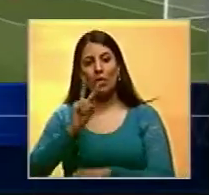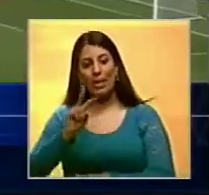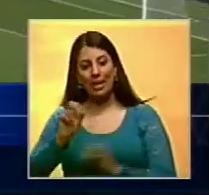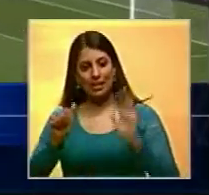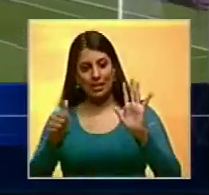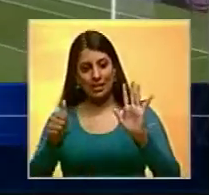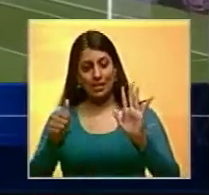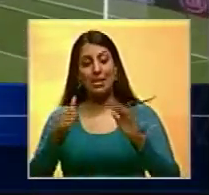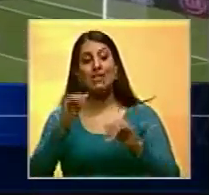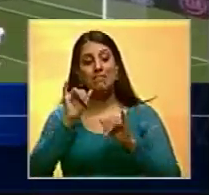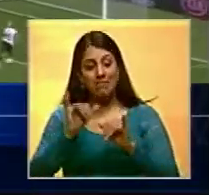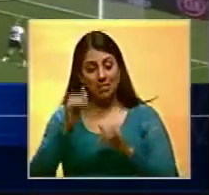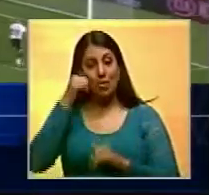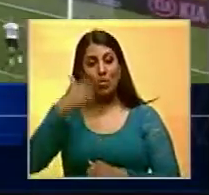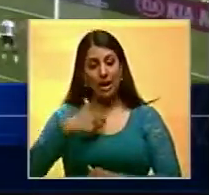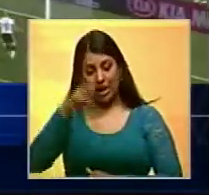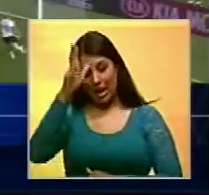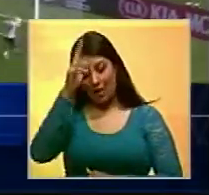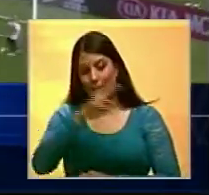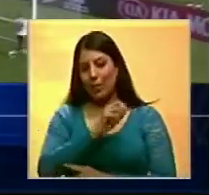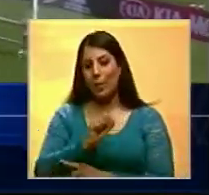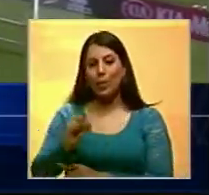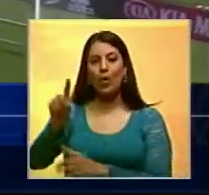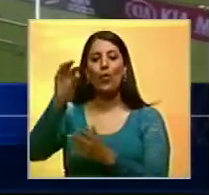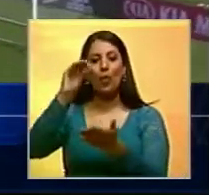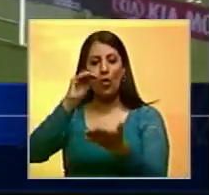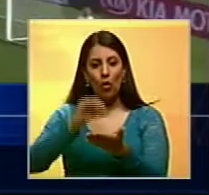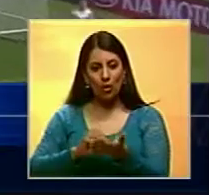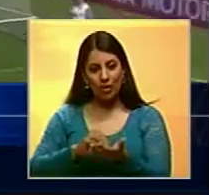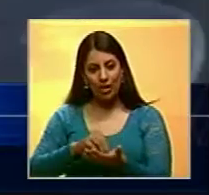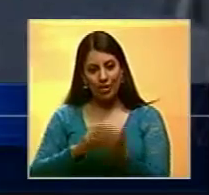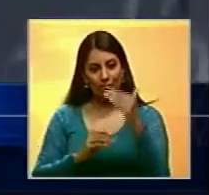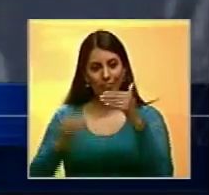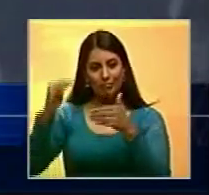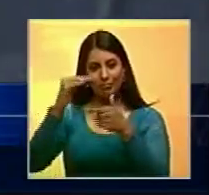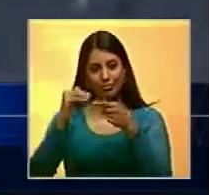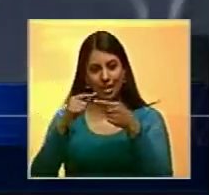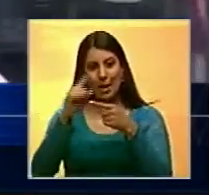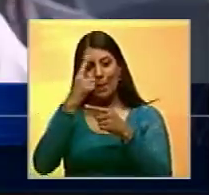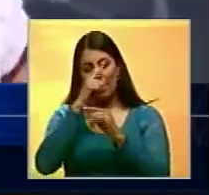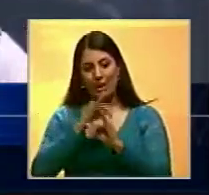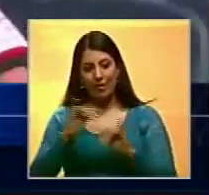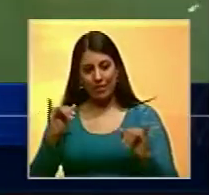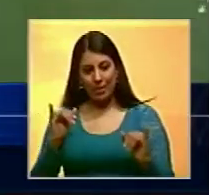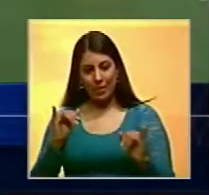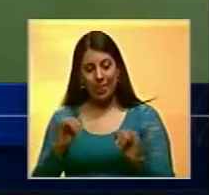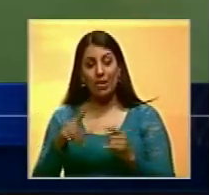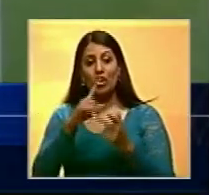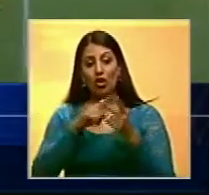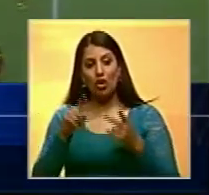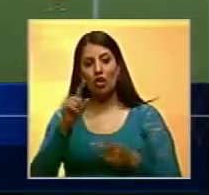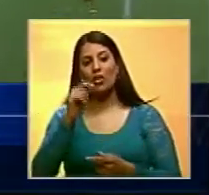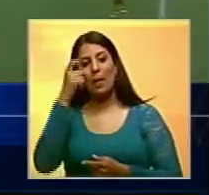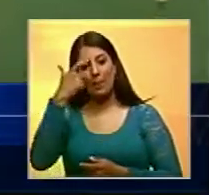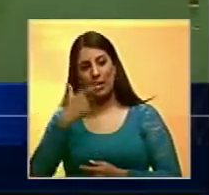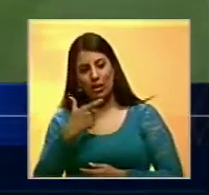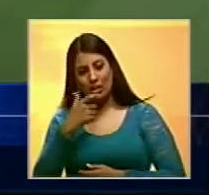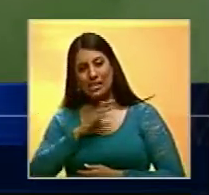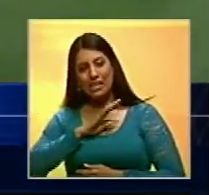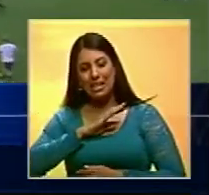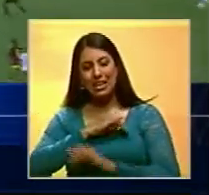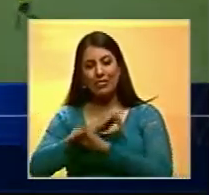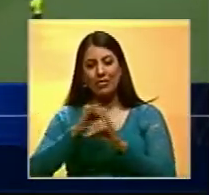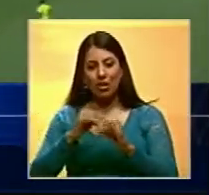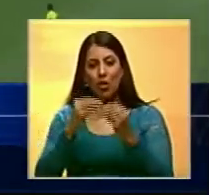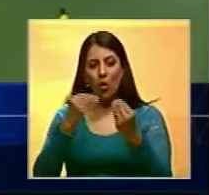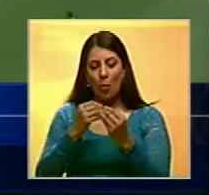26. La misma Guia puso en ventaja nuevamente a las alemanas sobre el final de la primera parte y Lia Schella colocó cifras